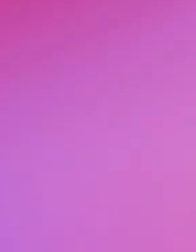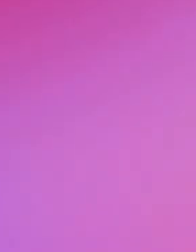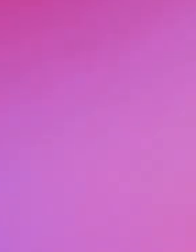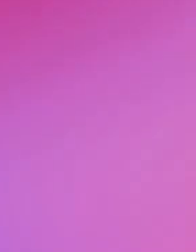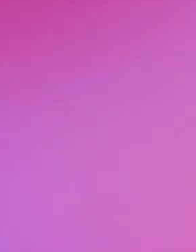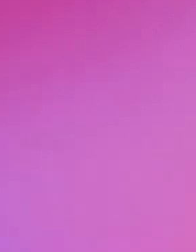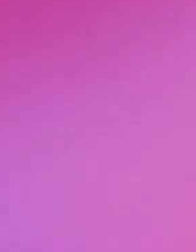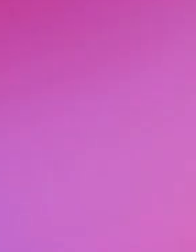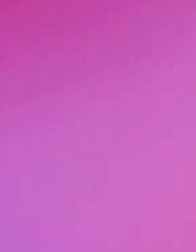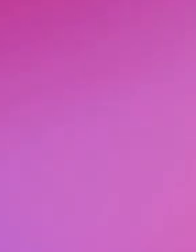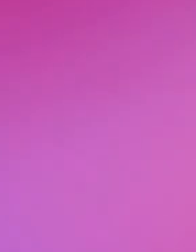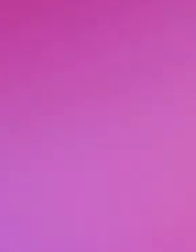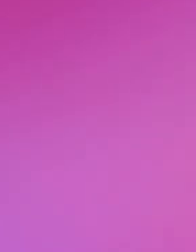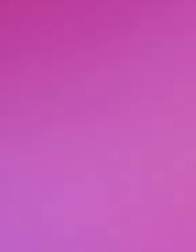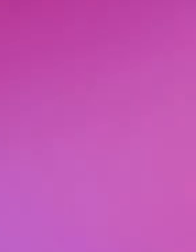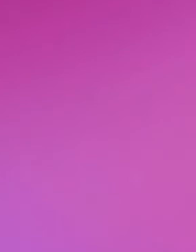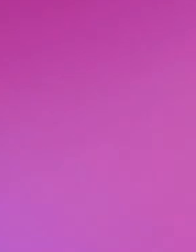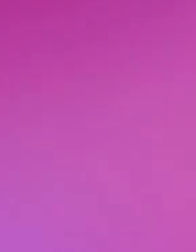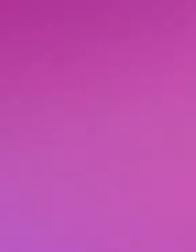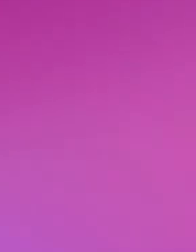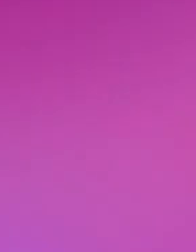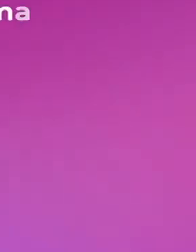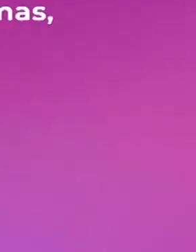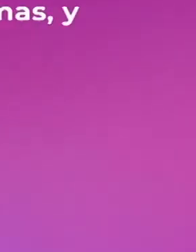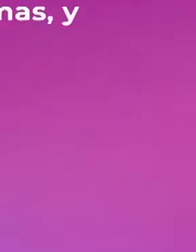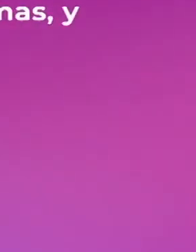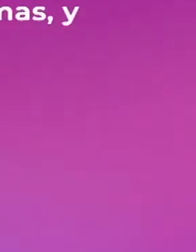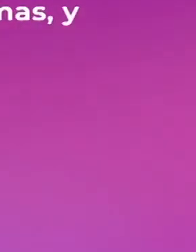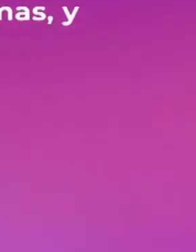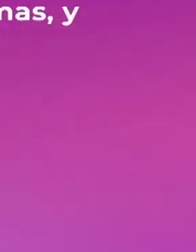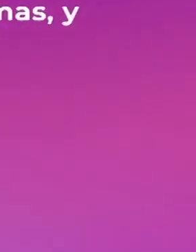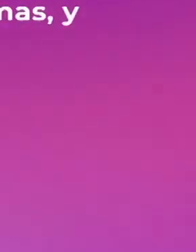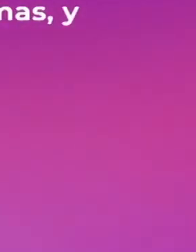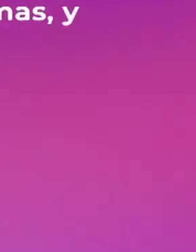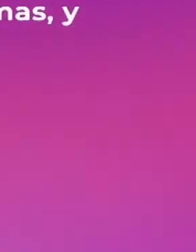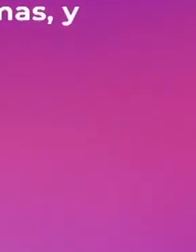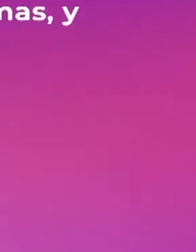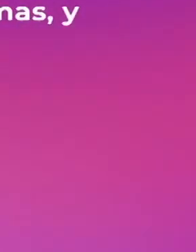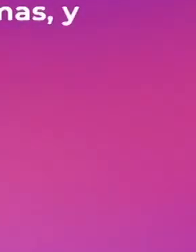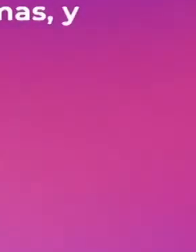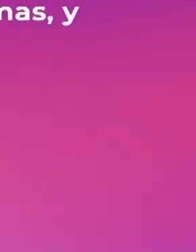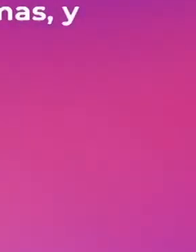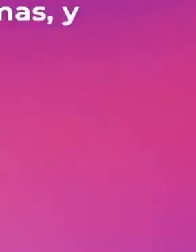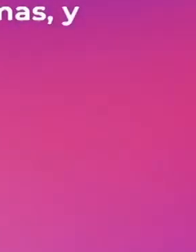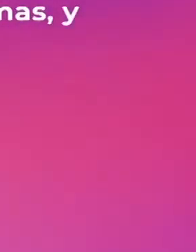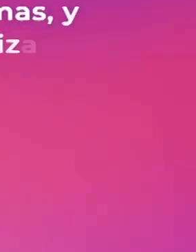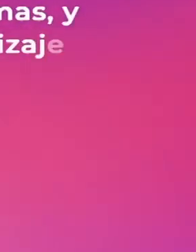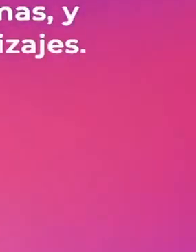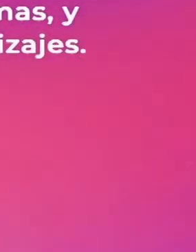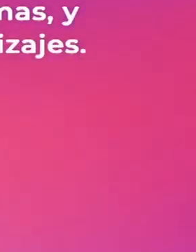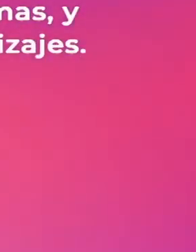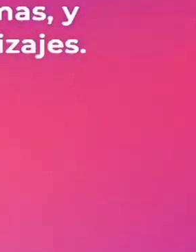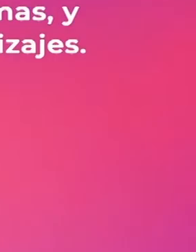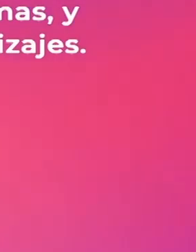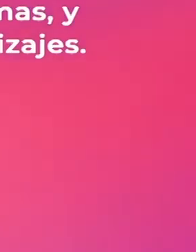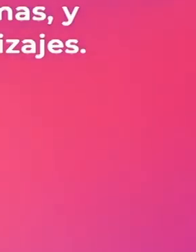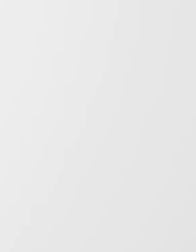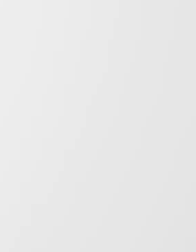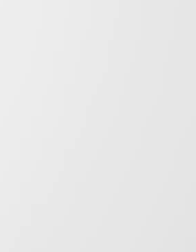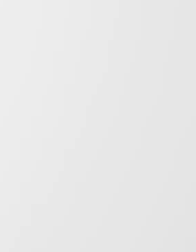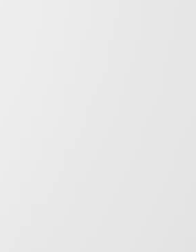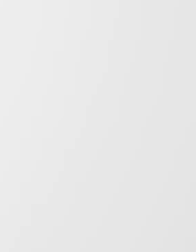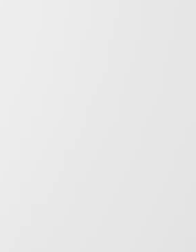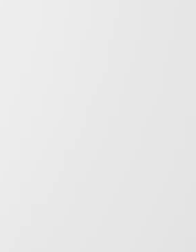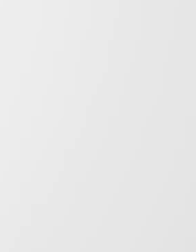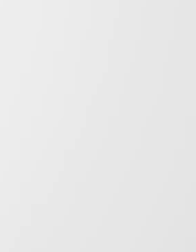aprendeencasa.cep.gov.mx, en donde podrás ver nuevamente los videos de los programas y además encontrarás actividades para fortalecer tus aprendizajes.